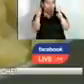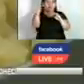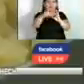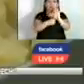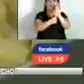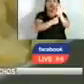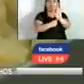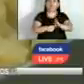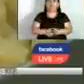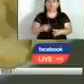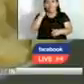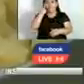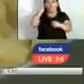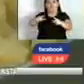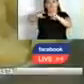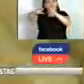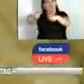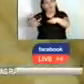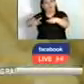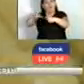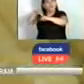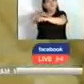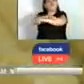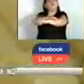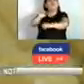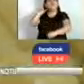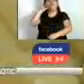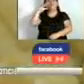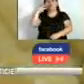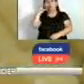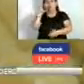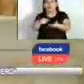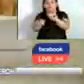acá. También encontramos yuca sancochada,